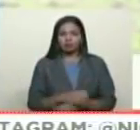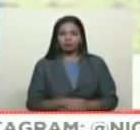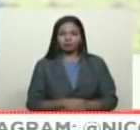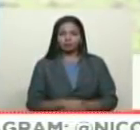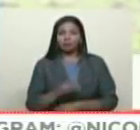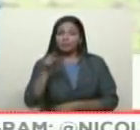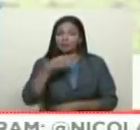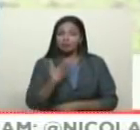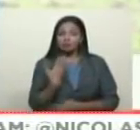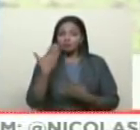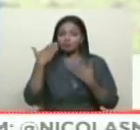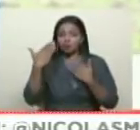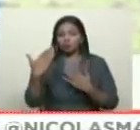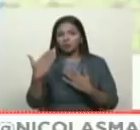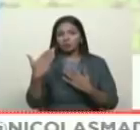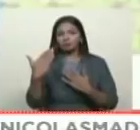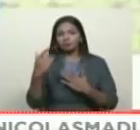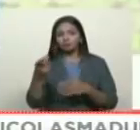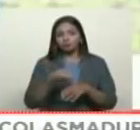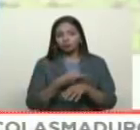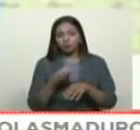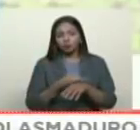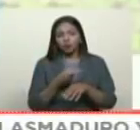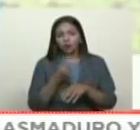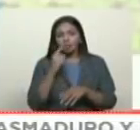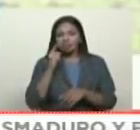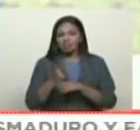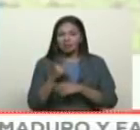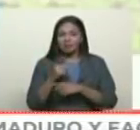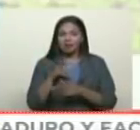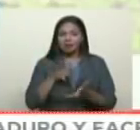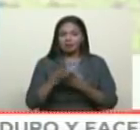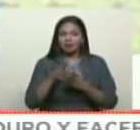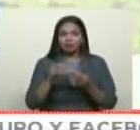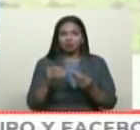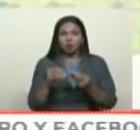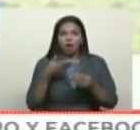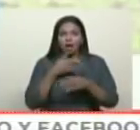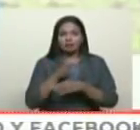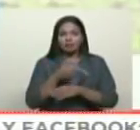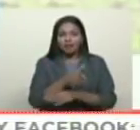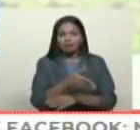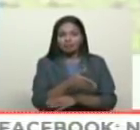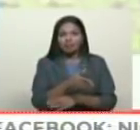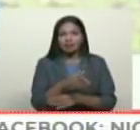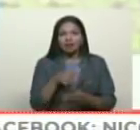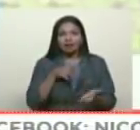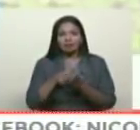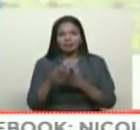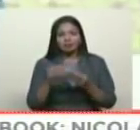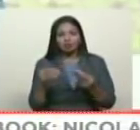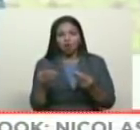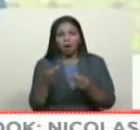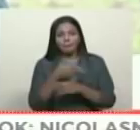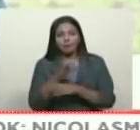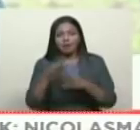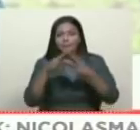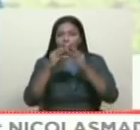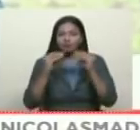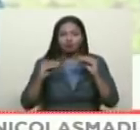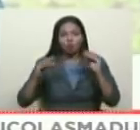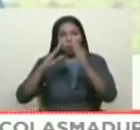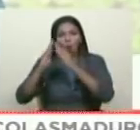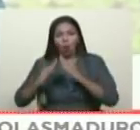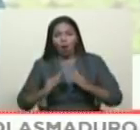También quiero saludar al gobernador que debe garantizar la sardina y garantizar el pescado para todos los hogares